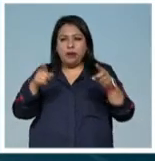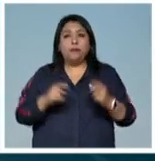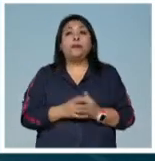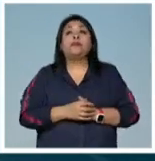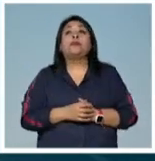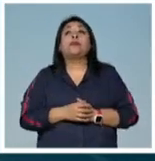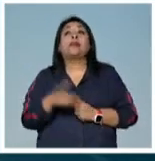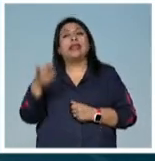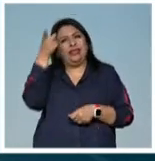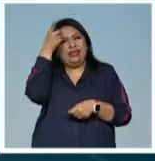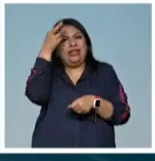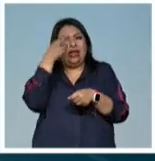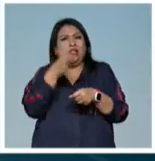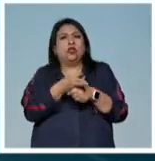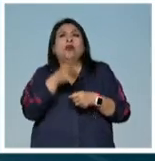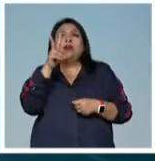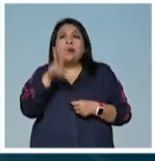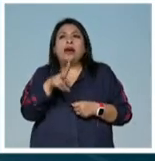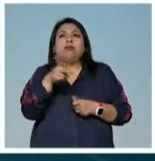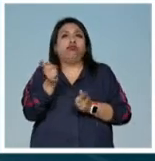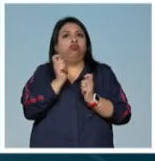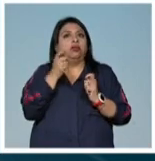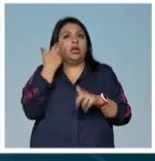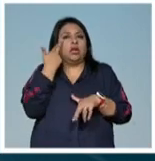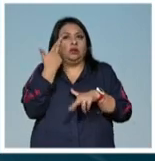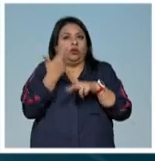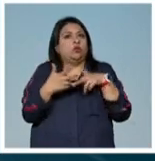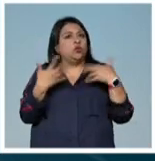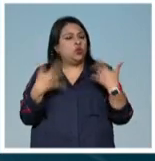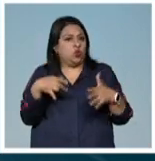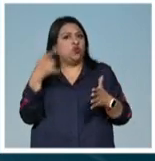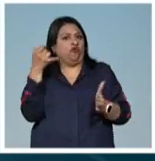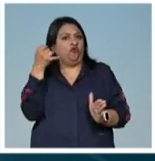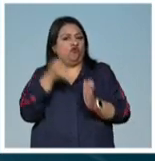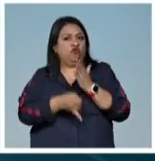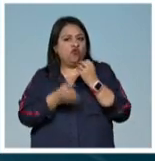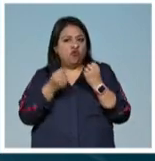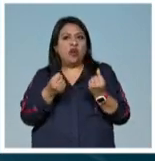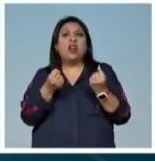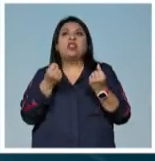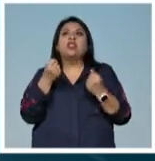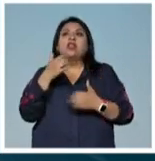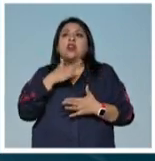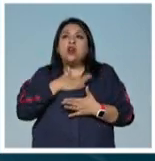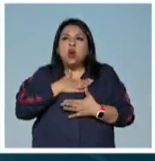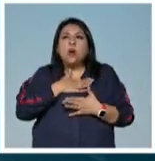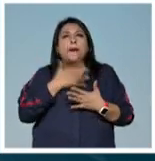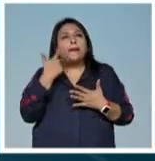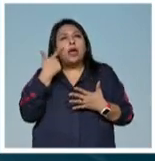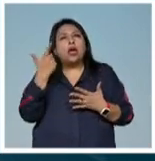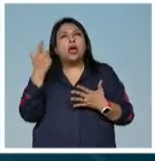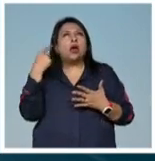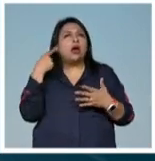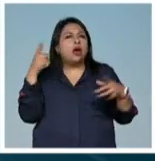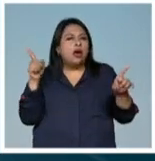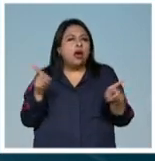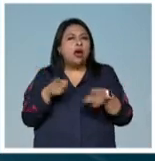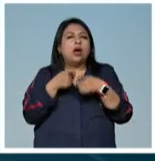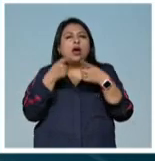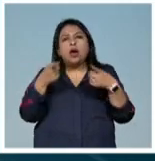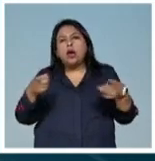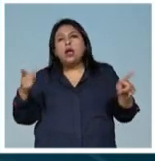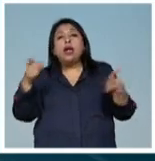Es decir, el director realmente tiene una responsabilidad muy profunda, ¿no? De crear el universo sonoro que el